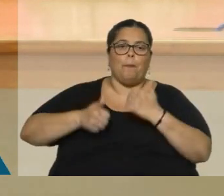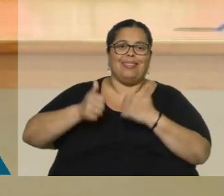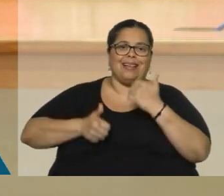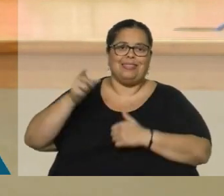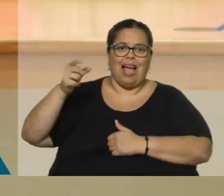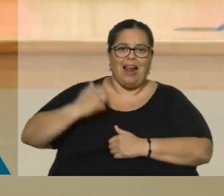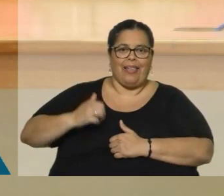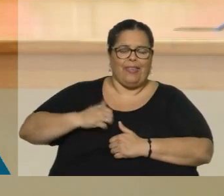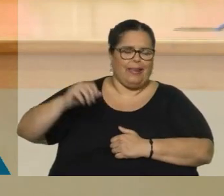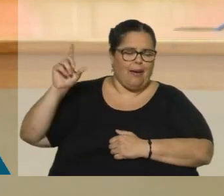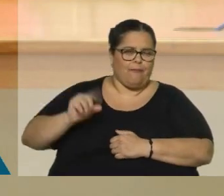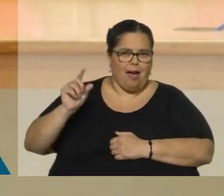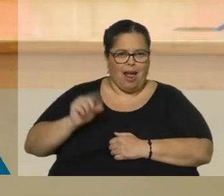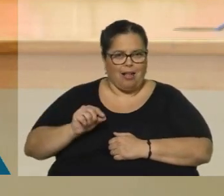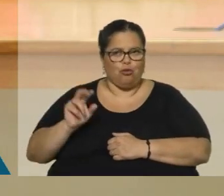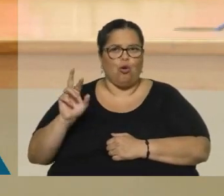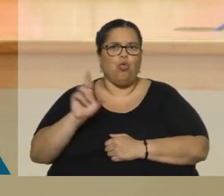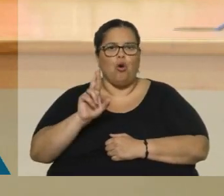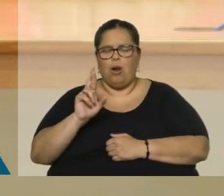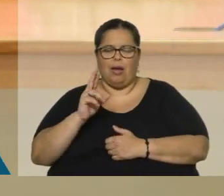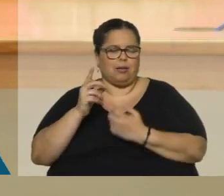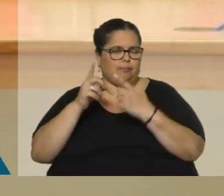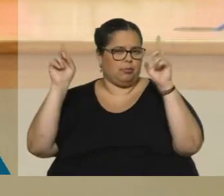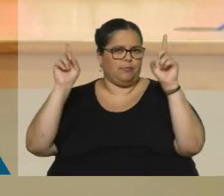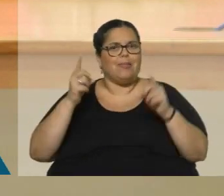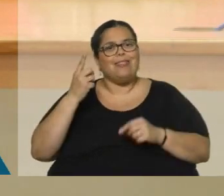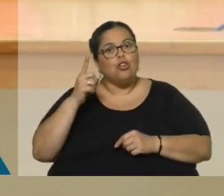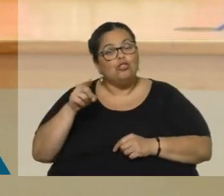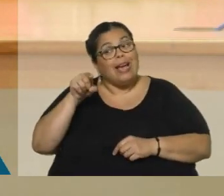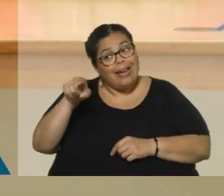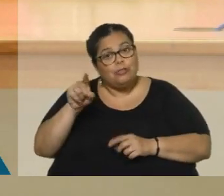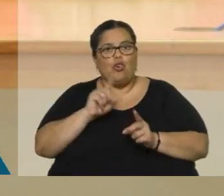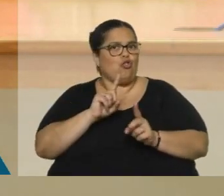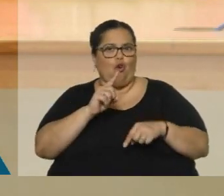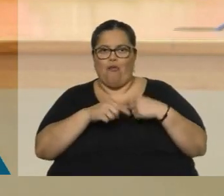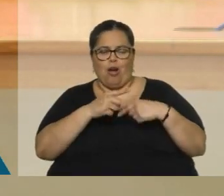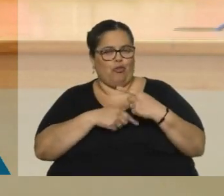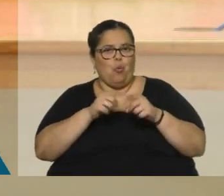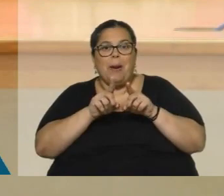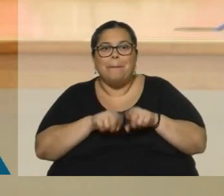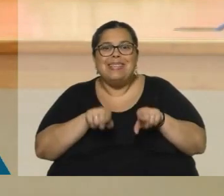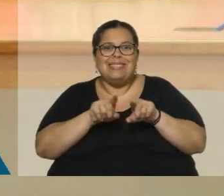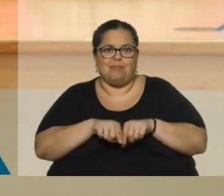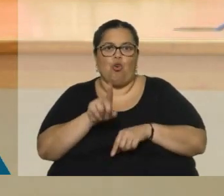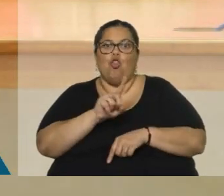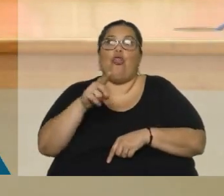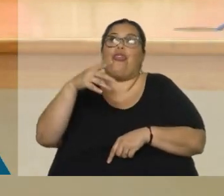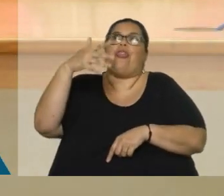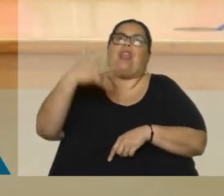y del tipo de cambio con Argentina, no va a seguir estando de manera al menos tan fuerte.